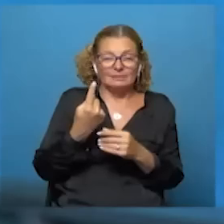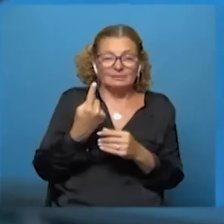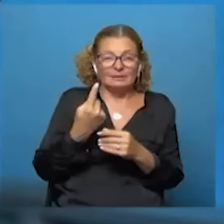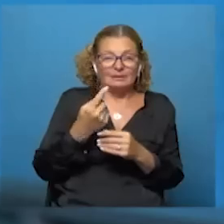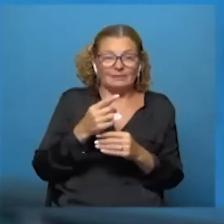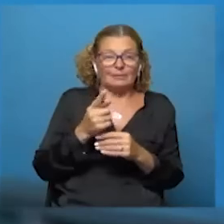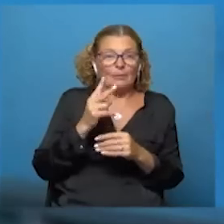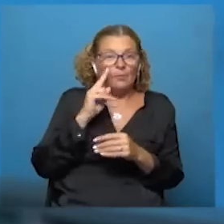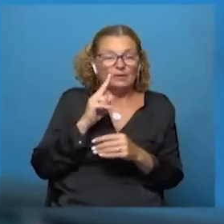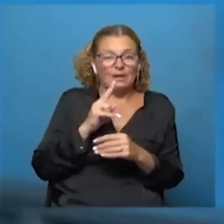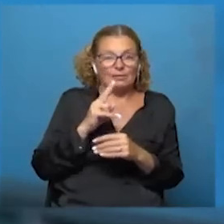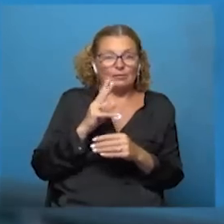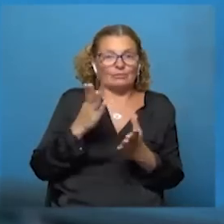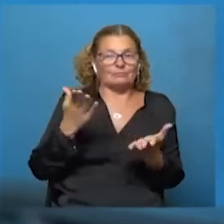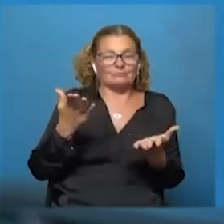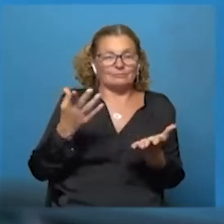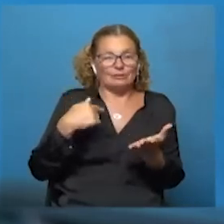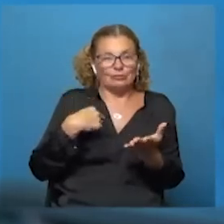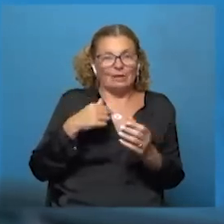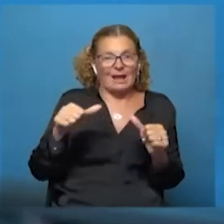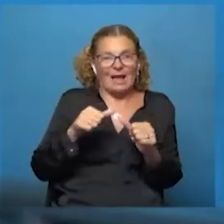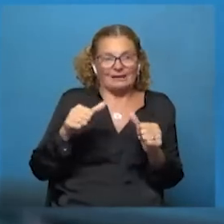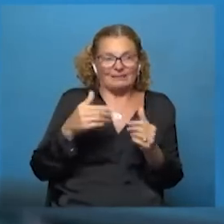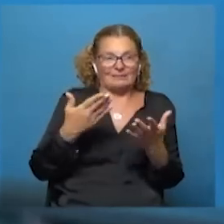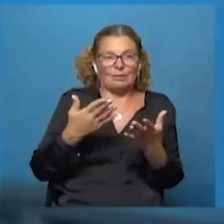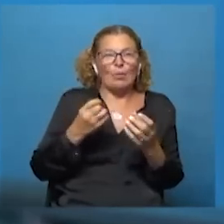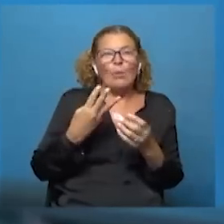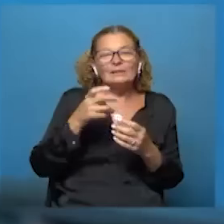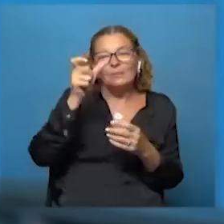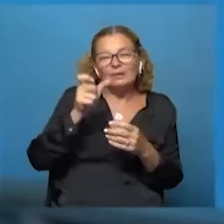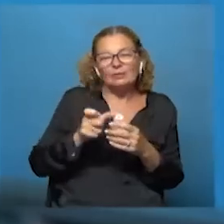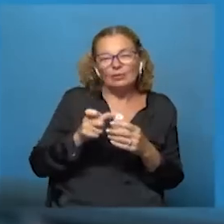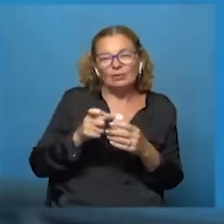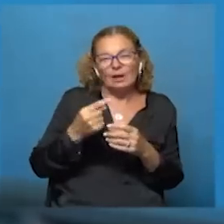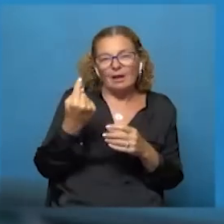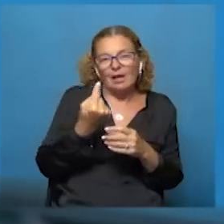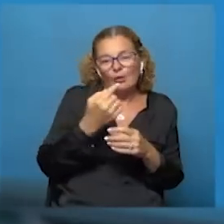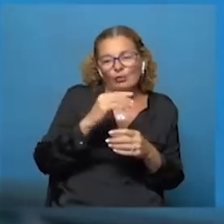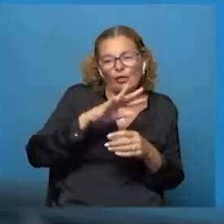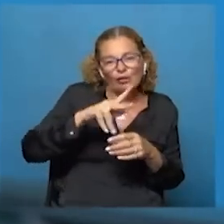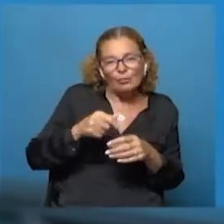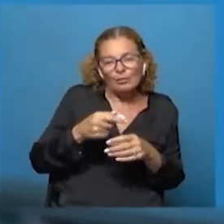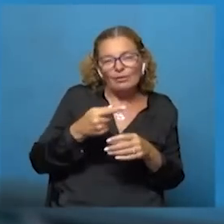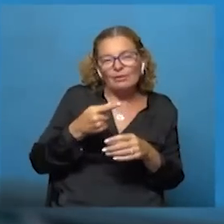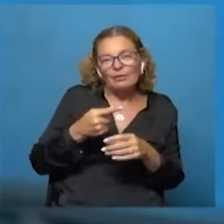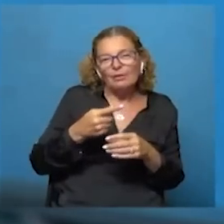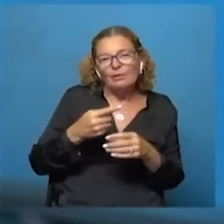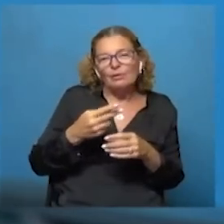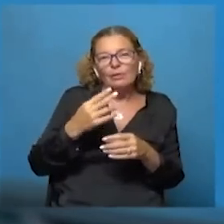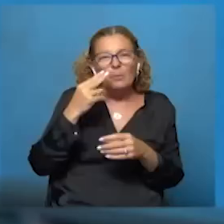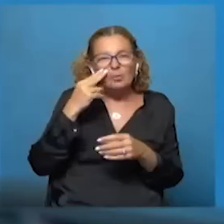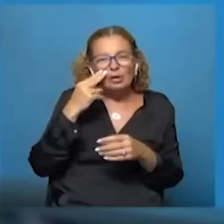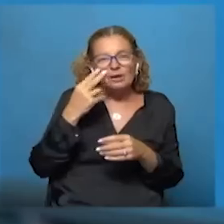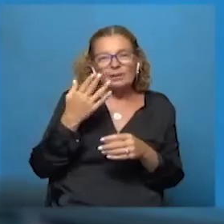nada menos que el observatorio a mi favor yo qué haría Cuántas personas habían en cada rapiña Qué tipo de riesgo